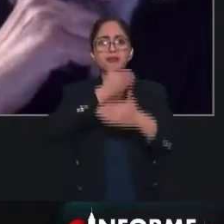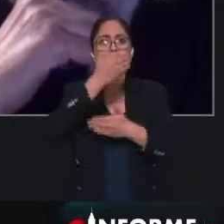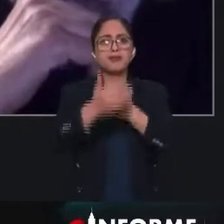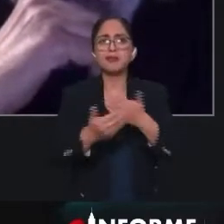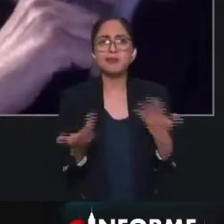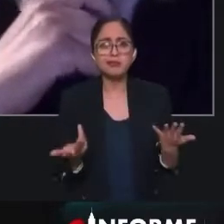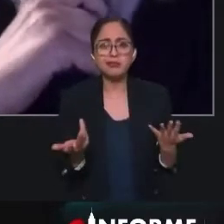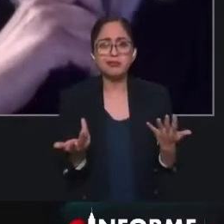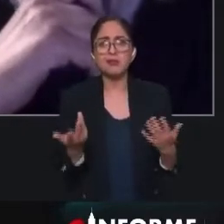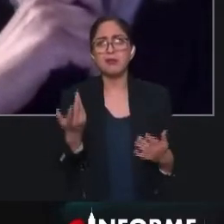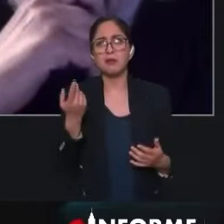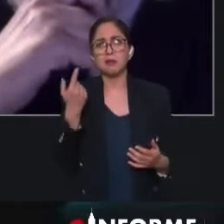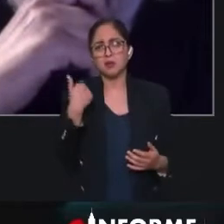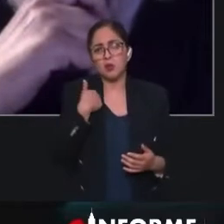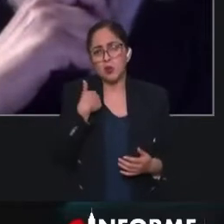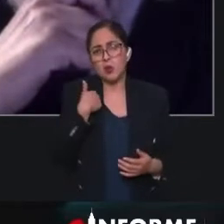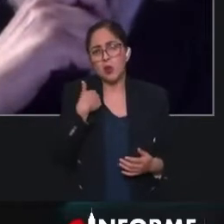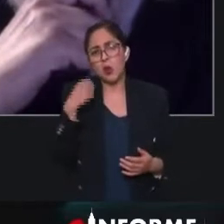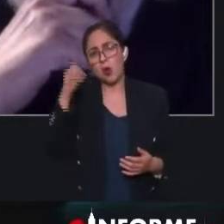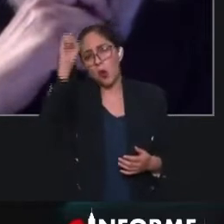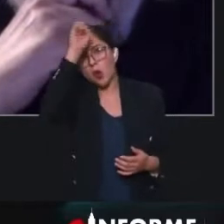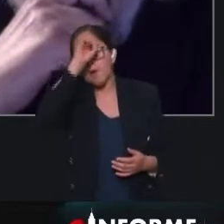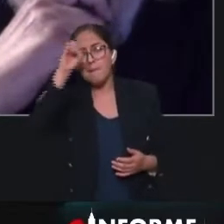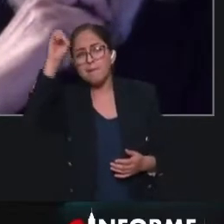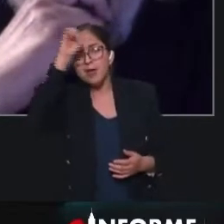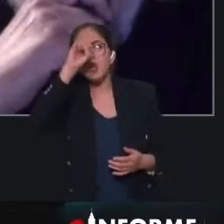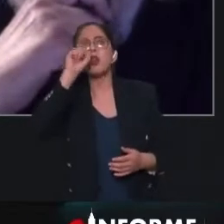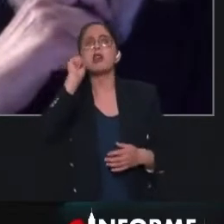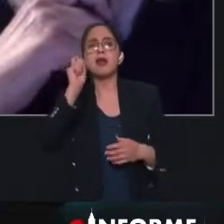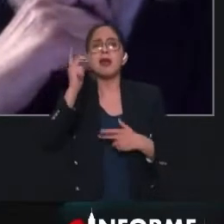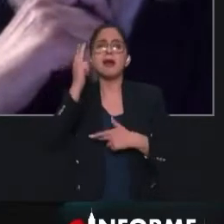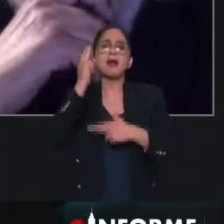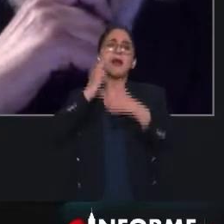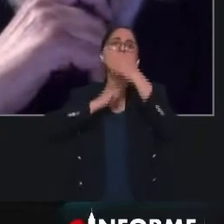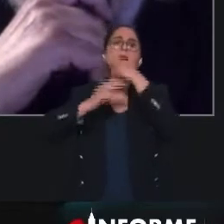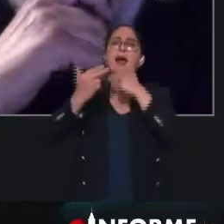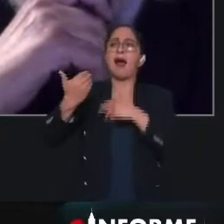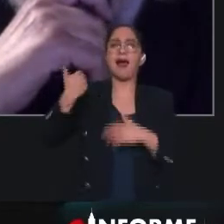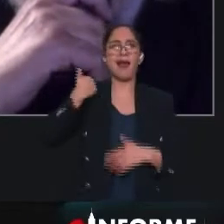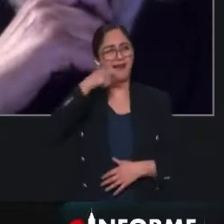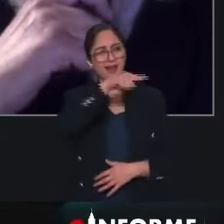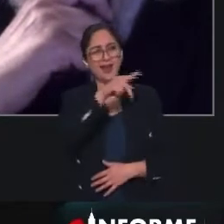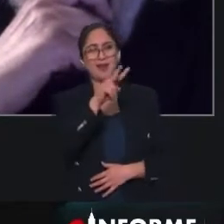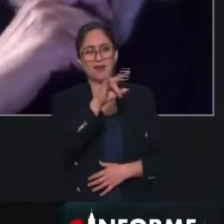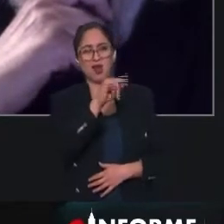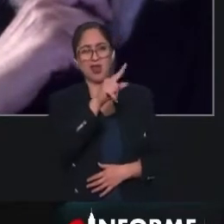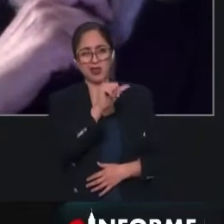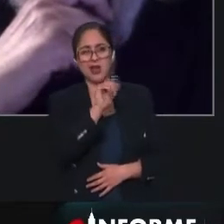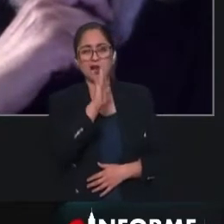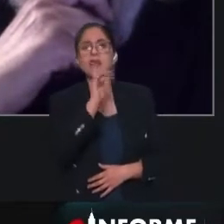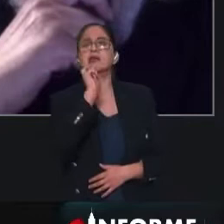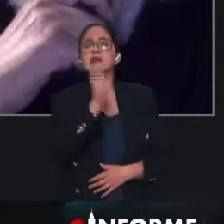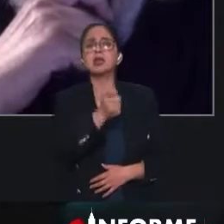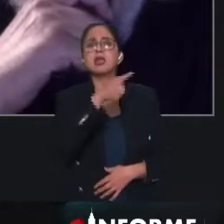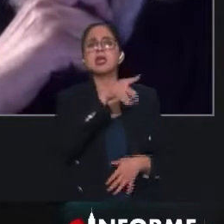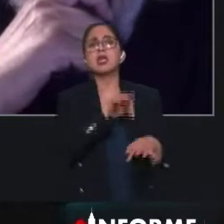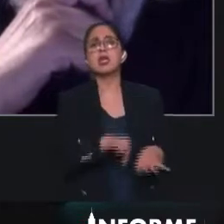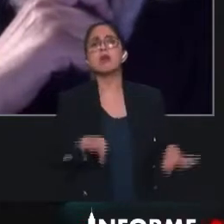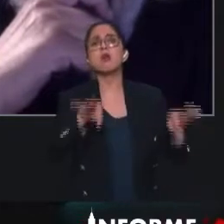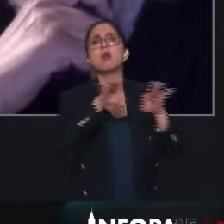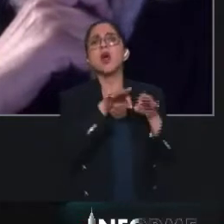Y eso me lleva entonces a regresarme al punto del que hablaba Violeta, que me parece muy importante, que es el tema de